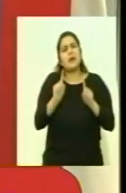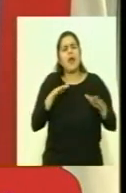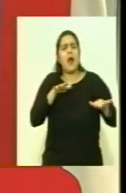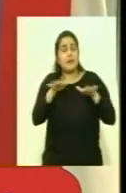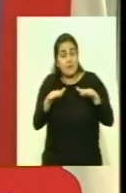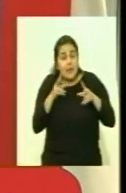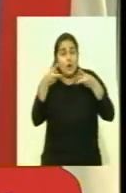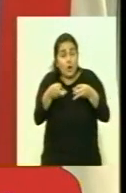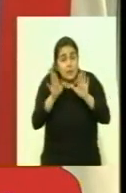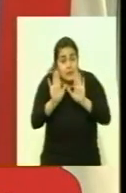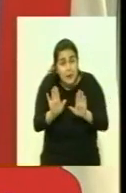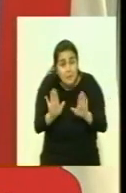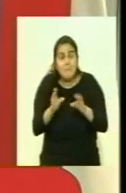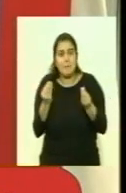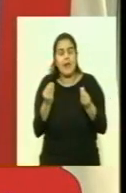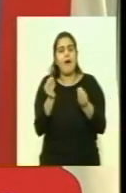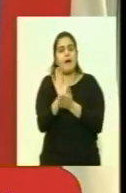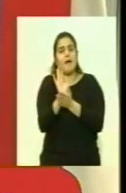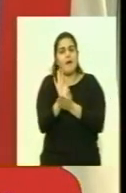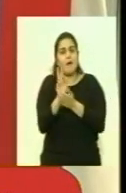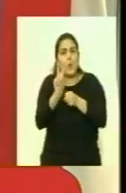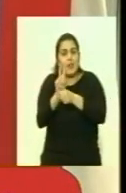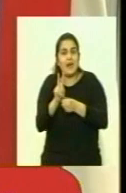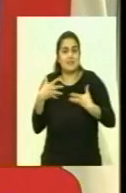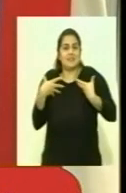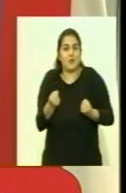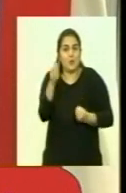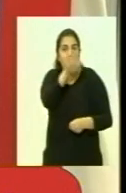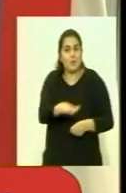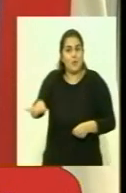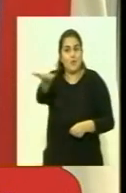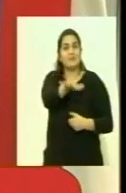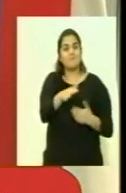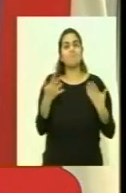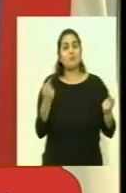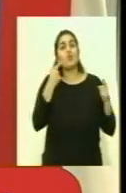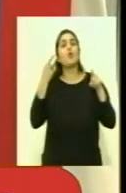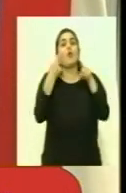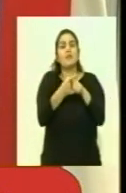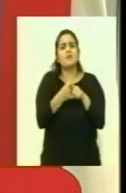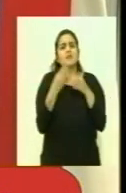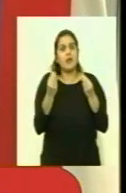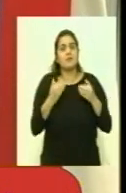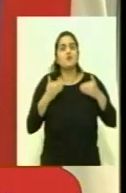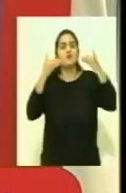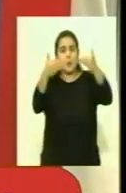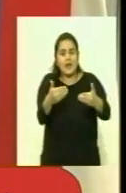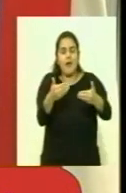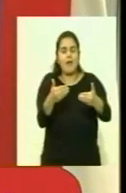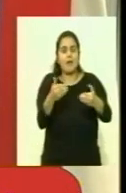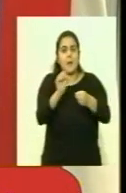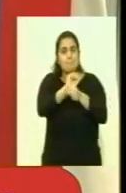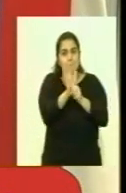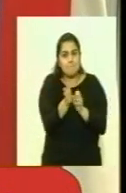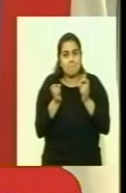actividades comerciales para salvaguardar la salud de la población. Nuestro objetivo es poder superar esta pandemia con la